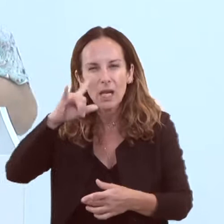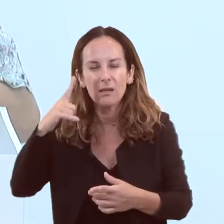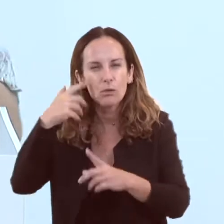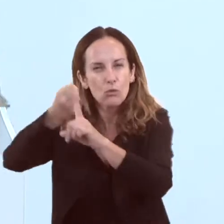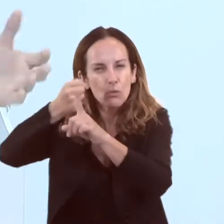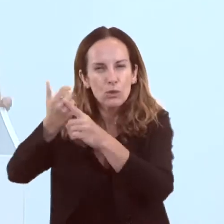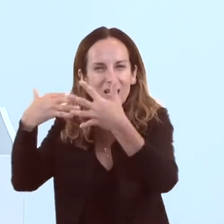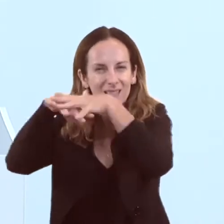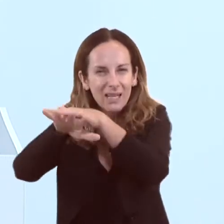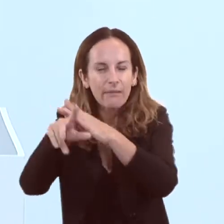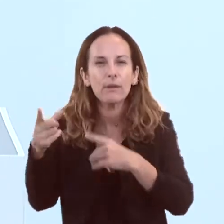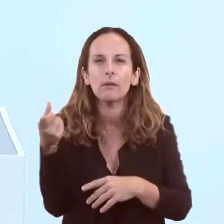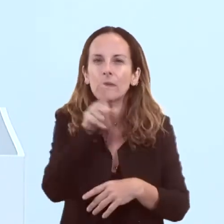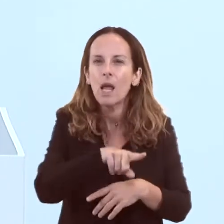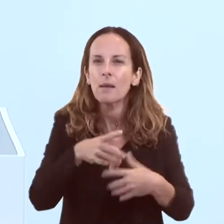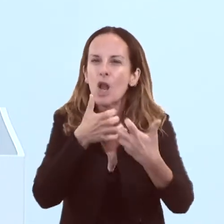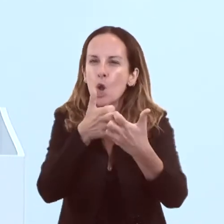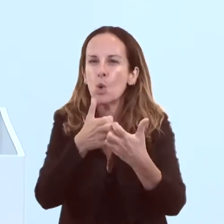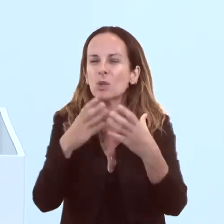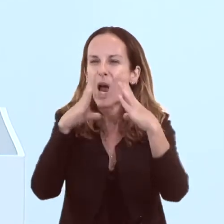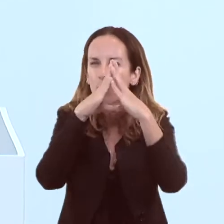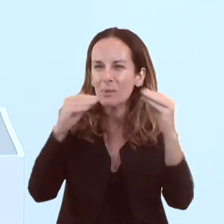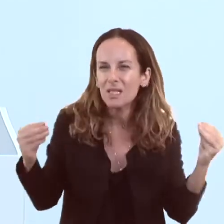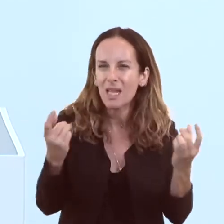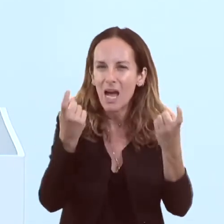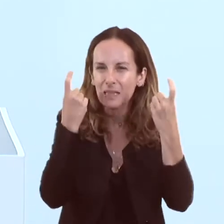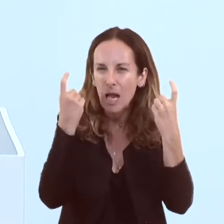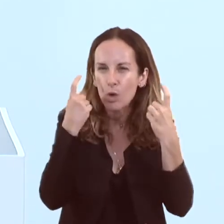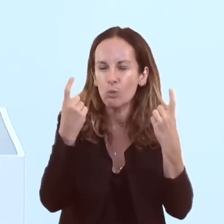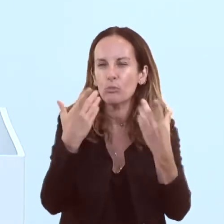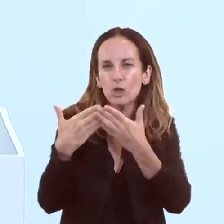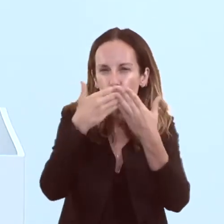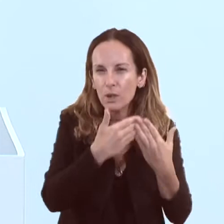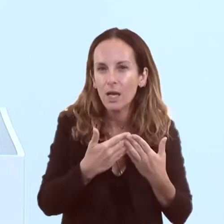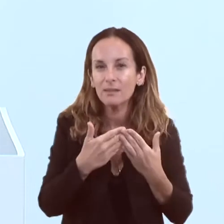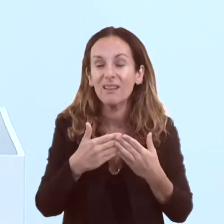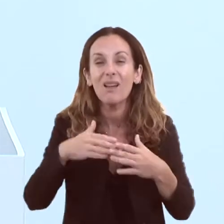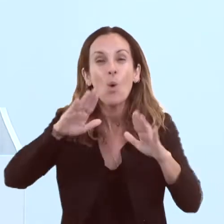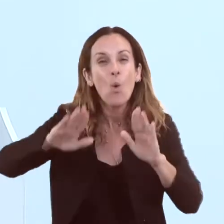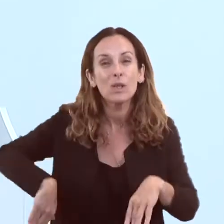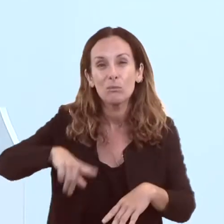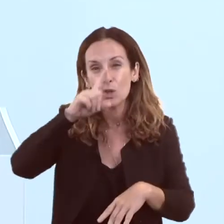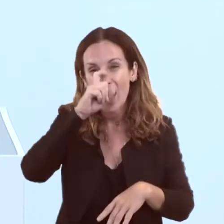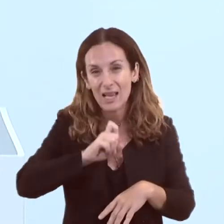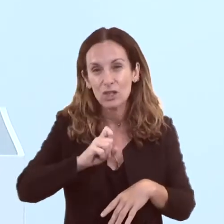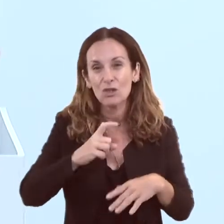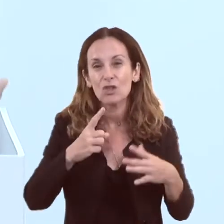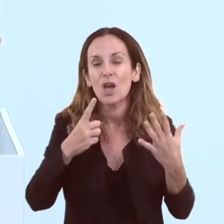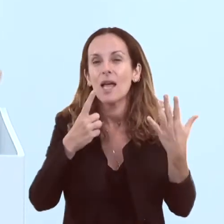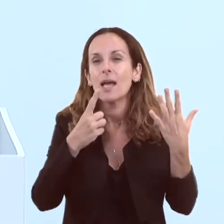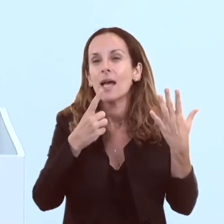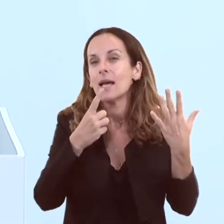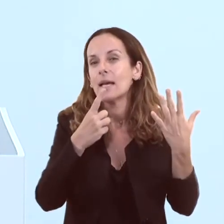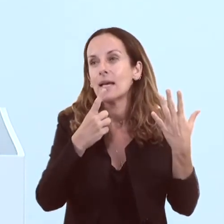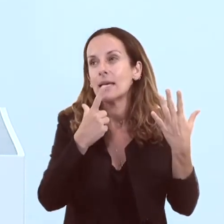estudiantiles a finales de los 60 era el momento del rock y del Soul digamos que nos dejó